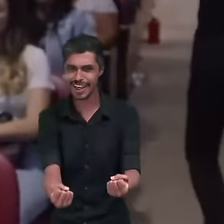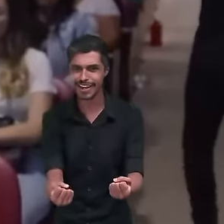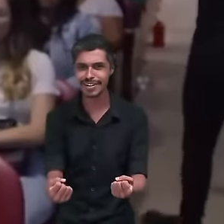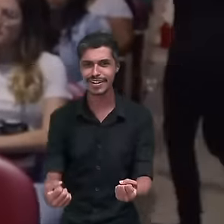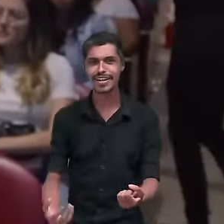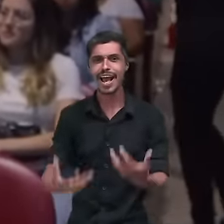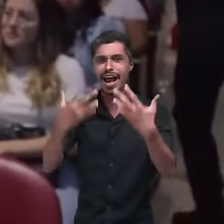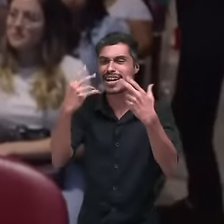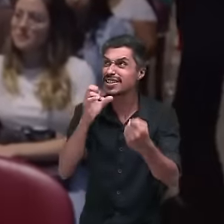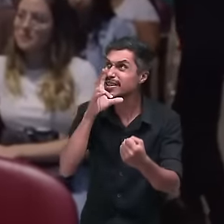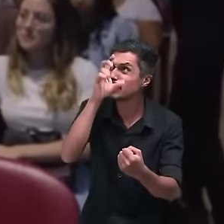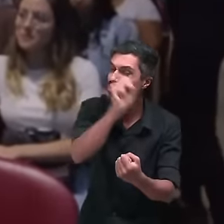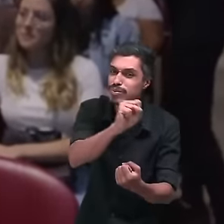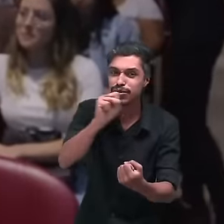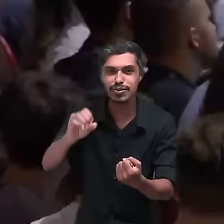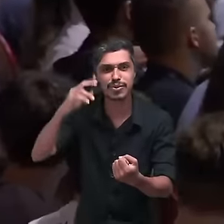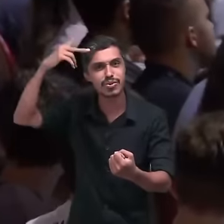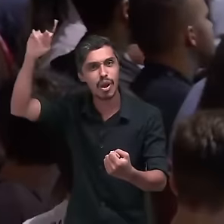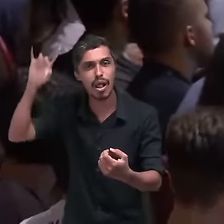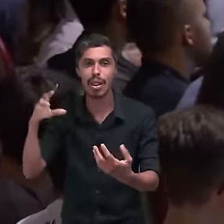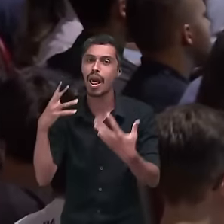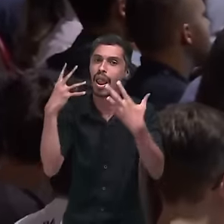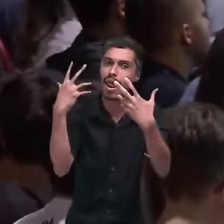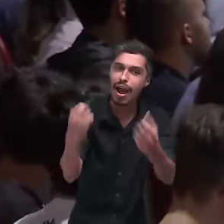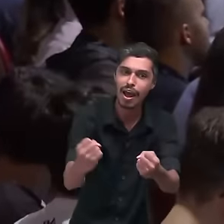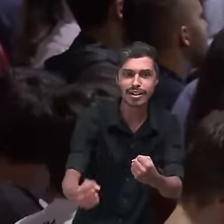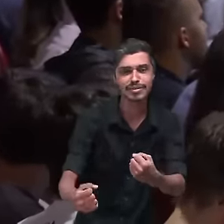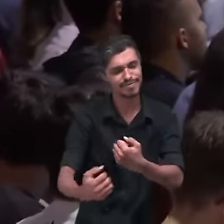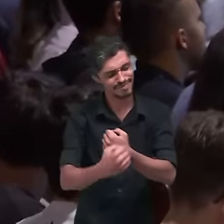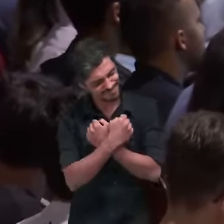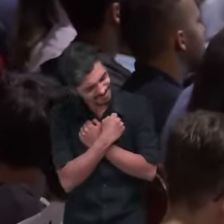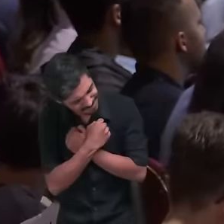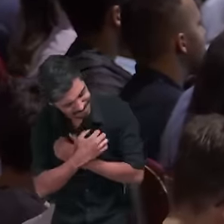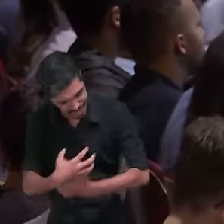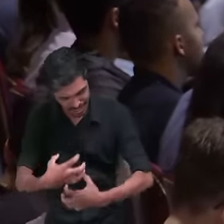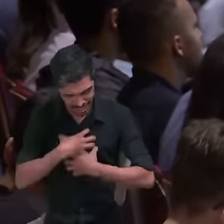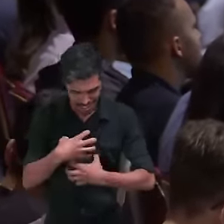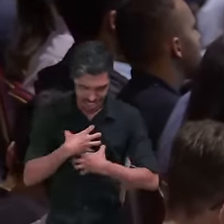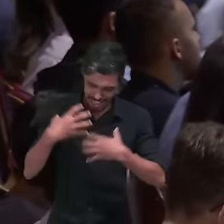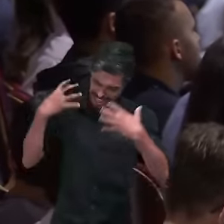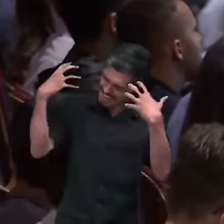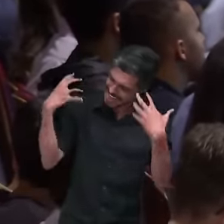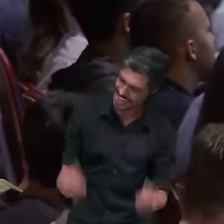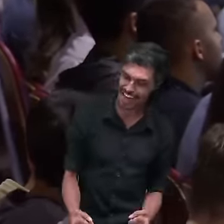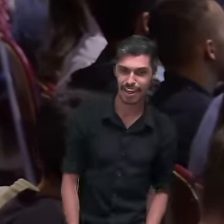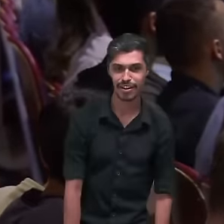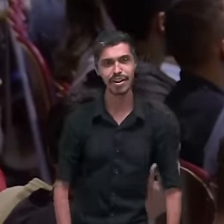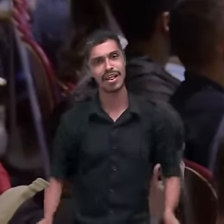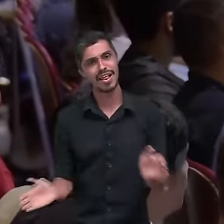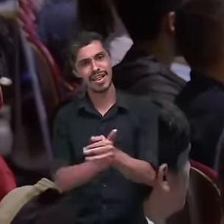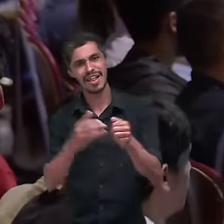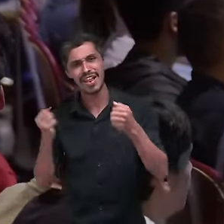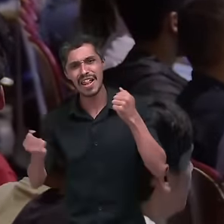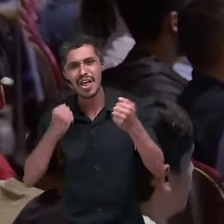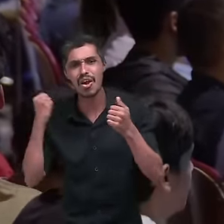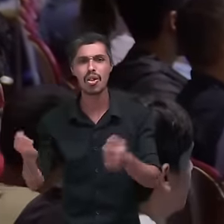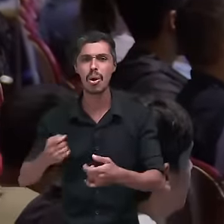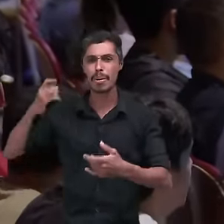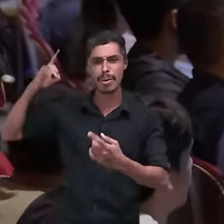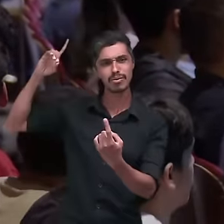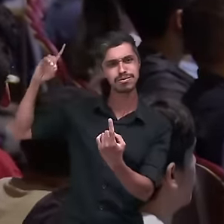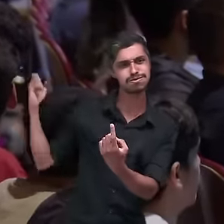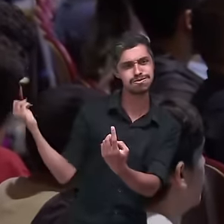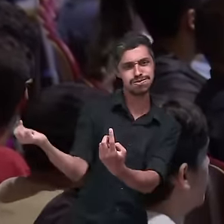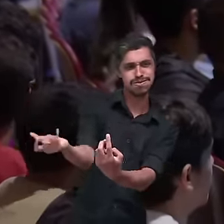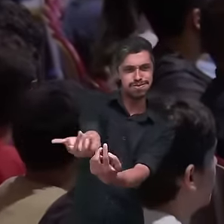poder dEle. Abraça esa presencia, aleluya. Es un fuego que está desciendo en medio de la